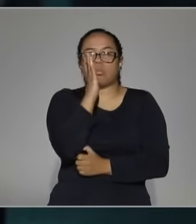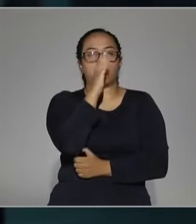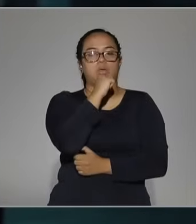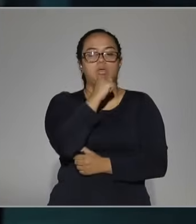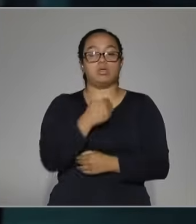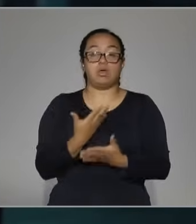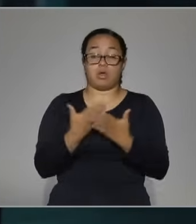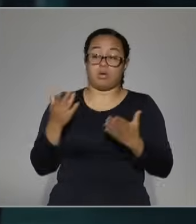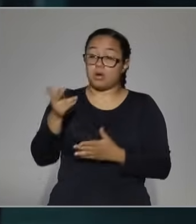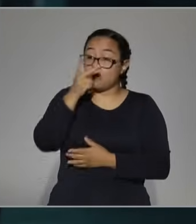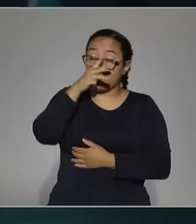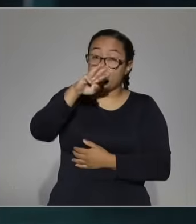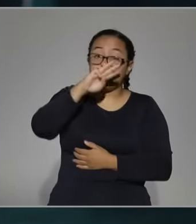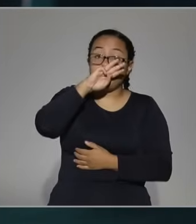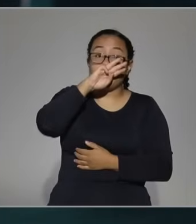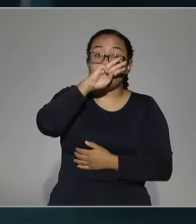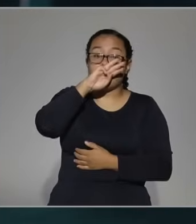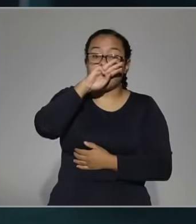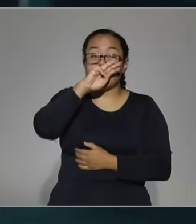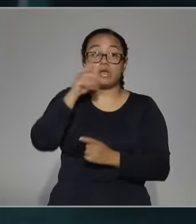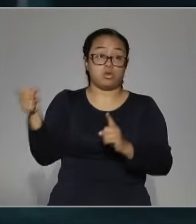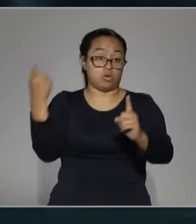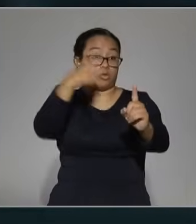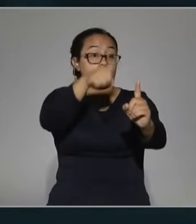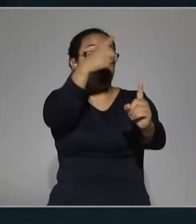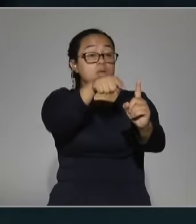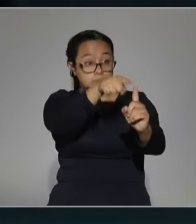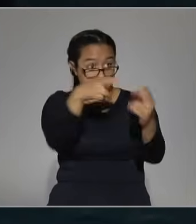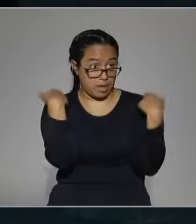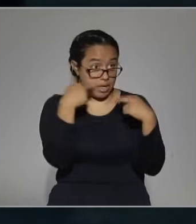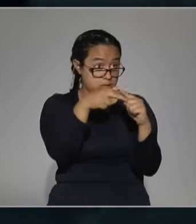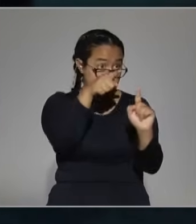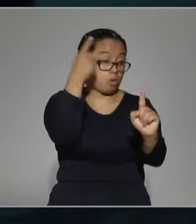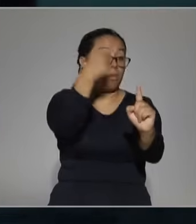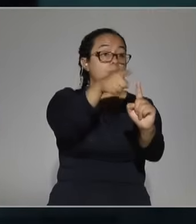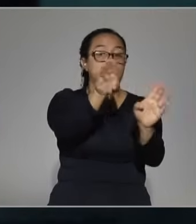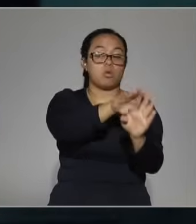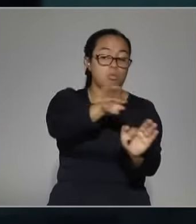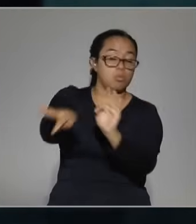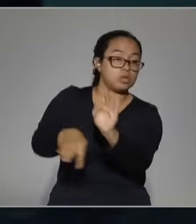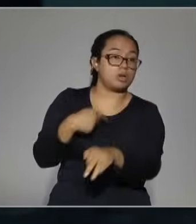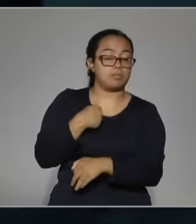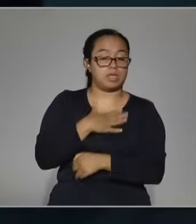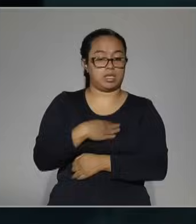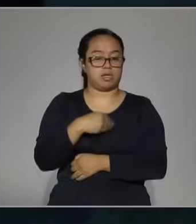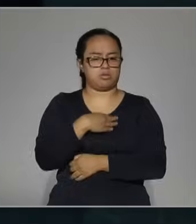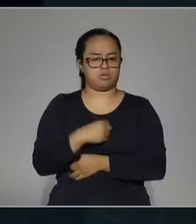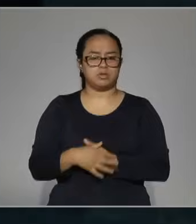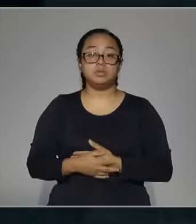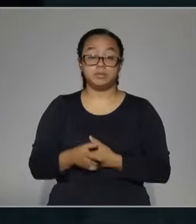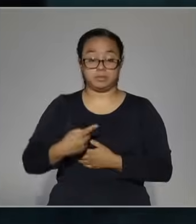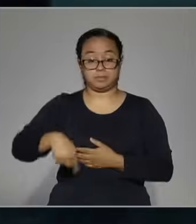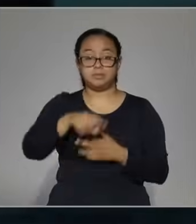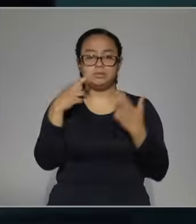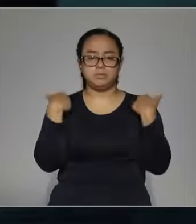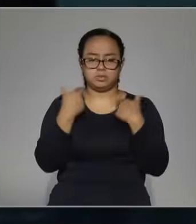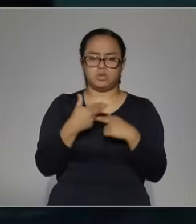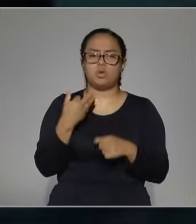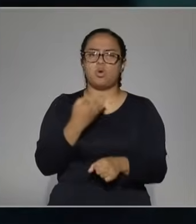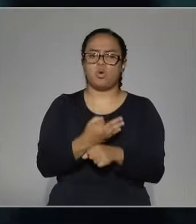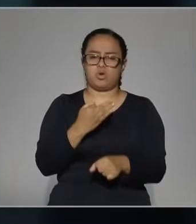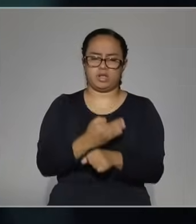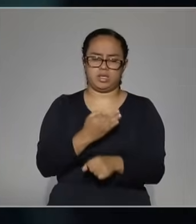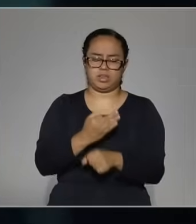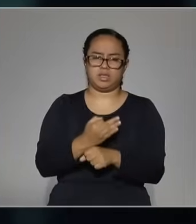que casi nos quieren decir lo que hacer y cómo tratar a sus niños. Nosotros los maestros también nos encontramos ante